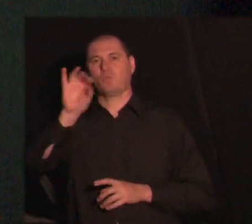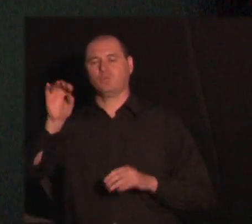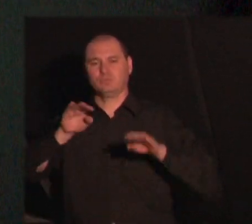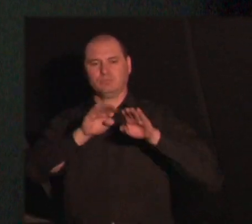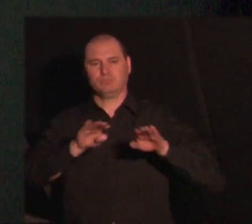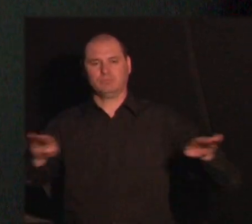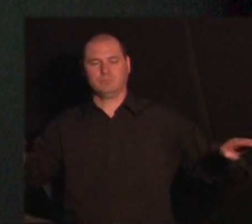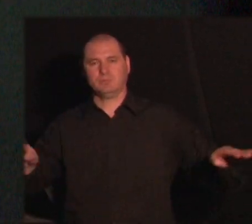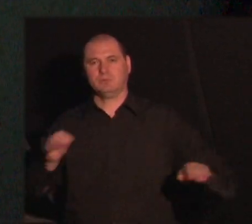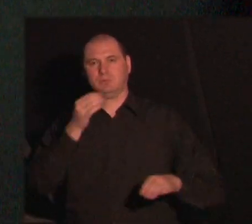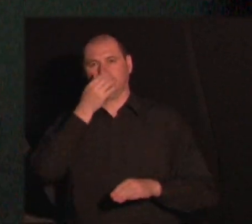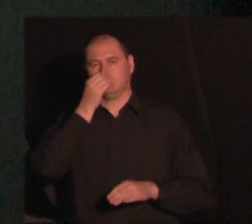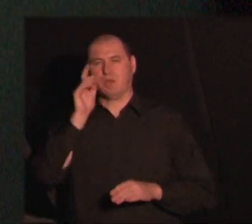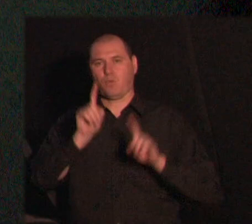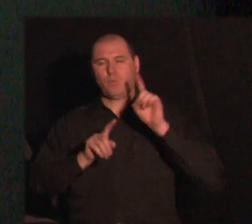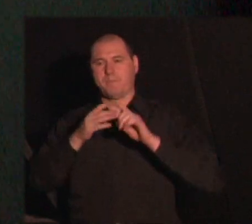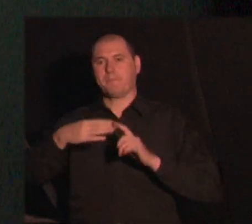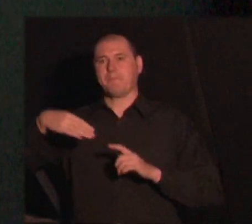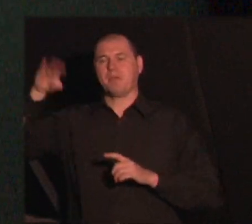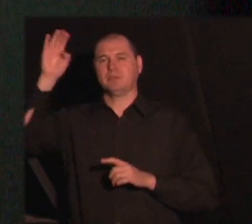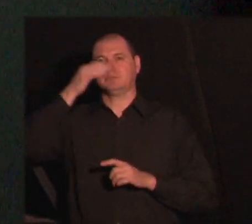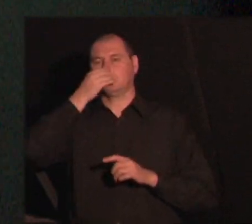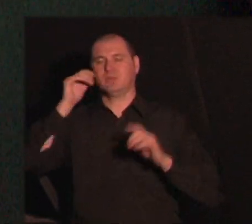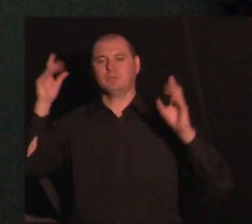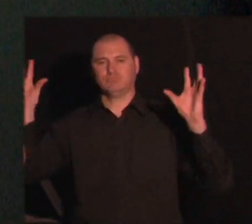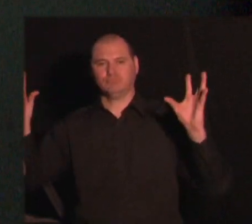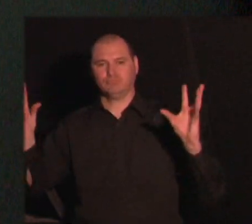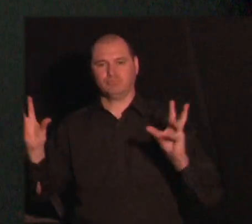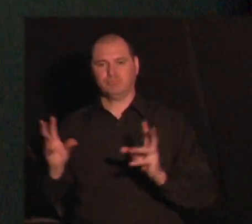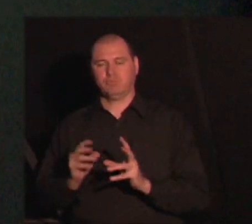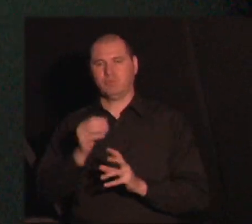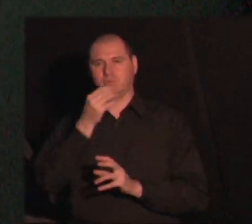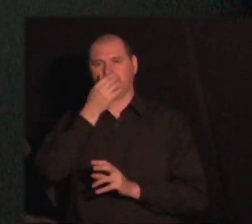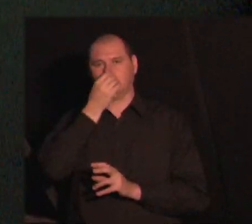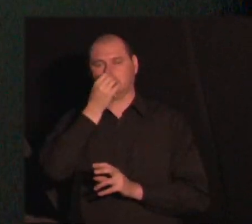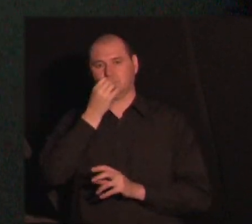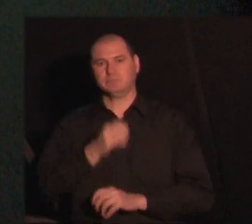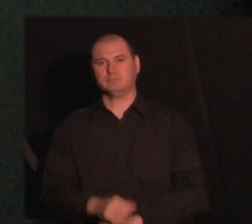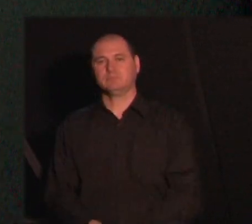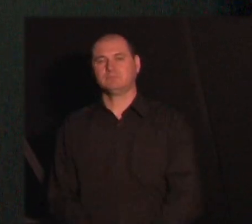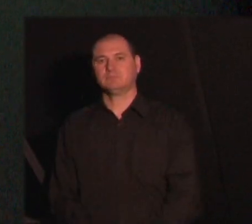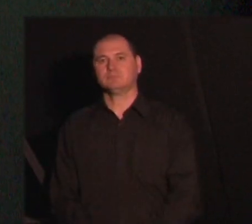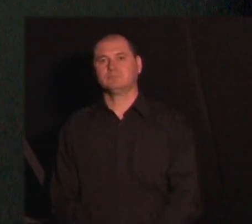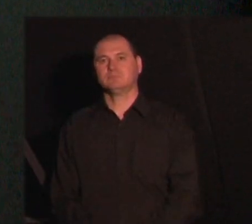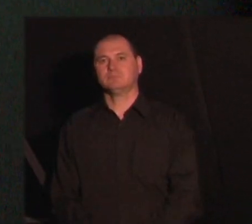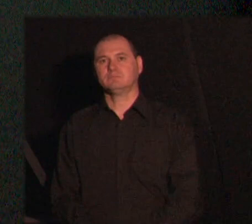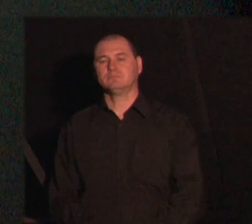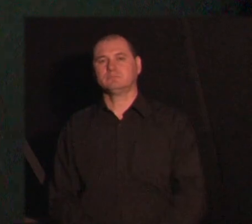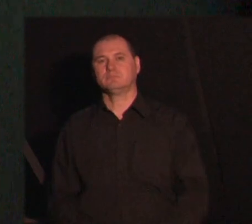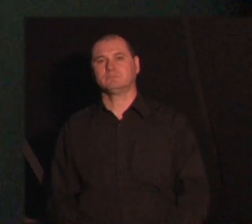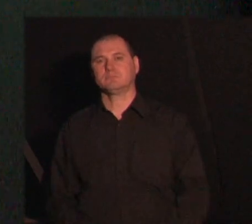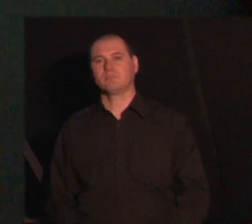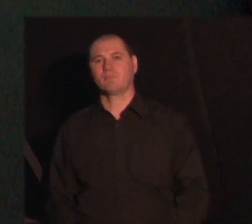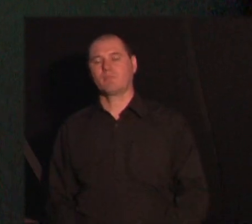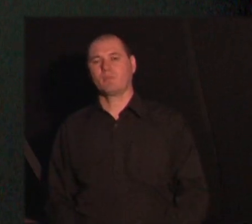niños había. Tal vez más después fueron disminuyendo por otros temas,